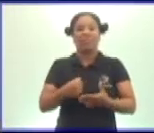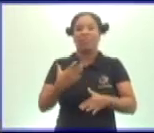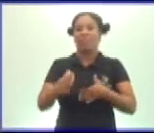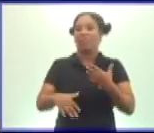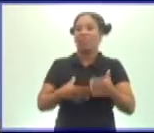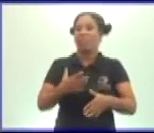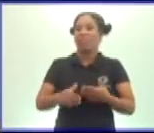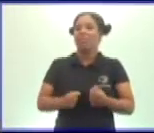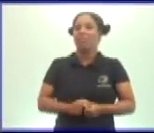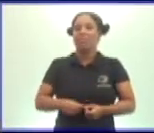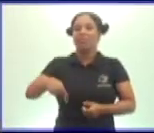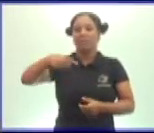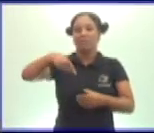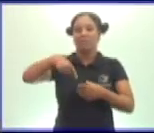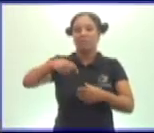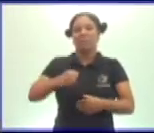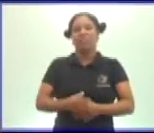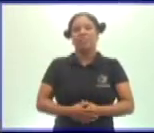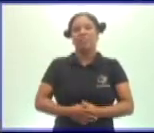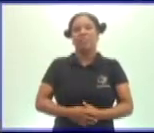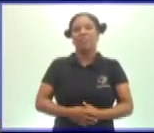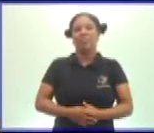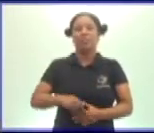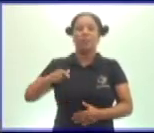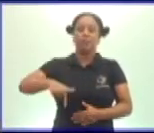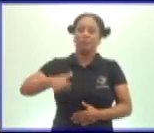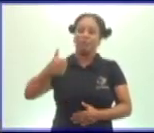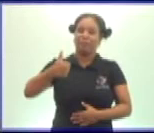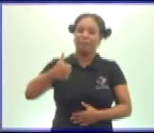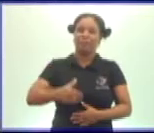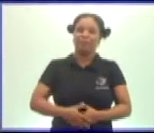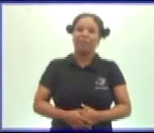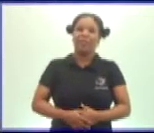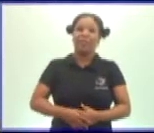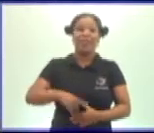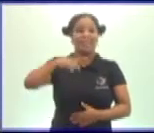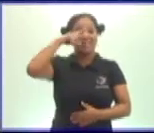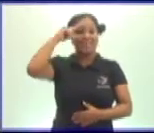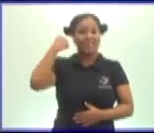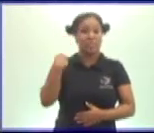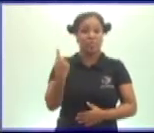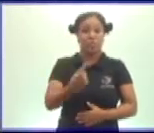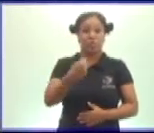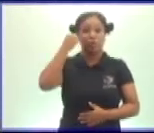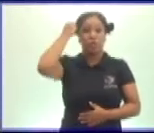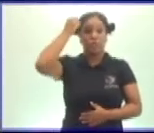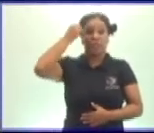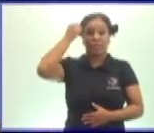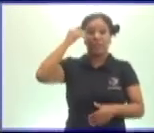de disolución. Ahora bien, si nosotros pensamos que las